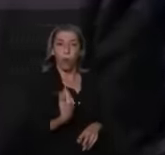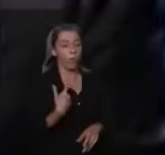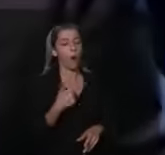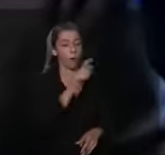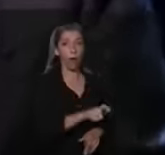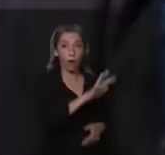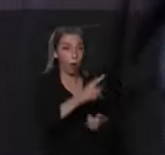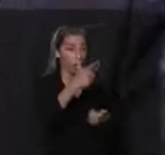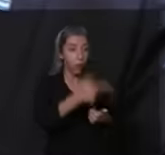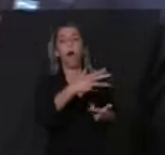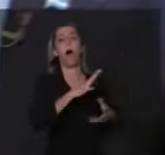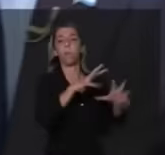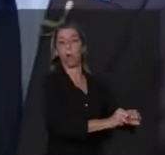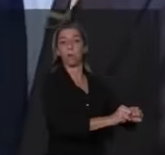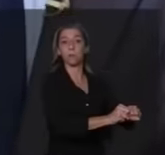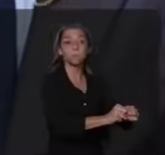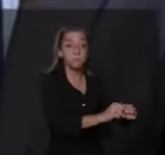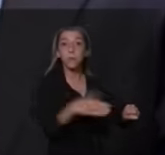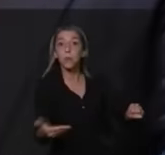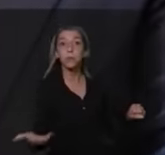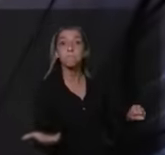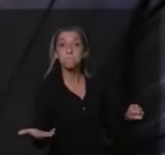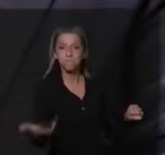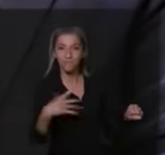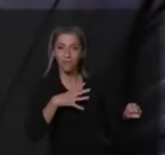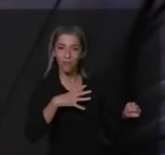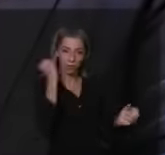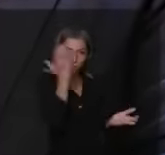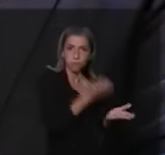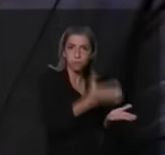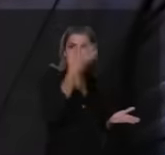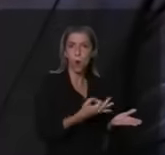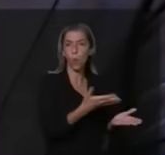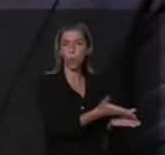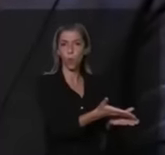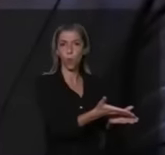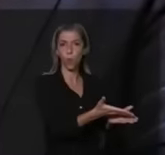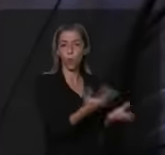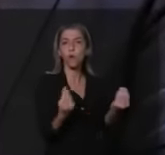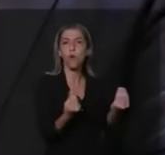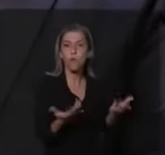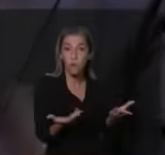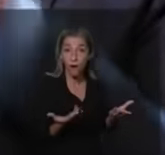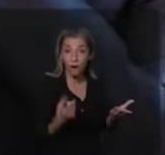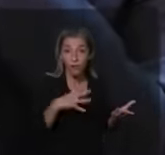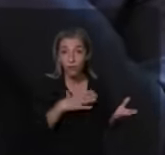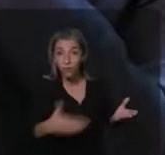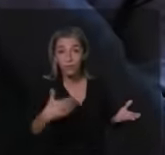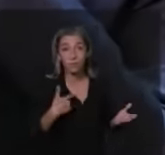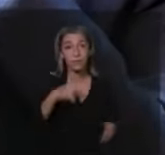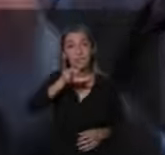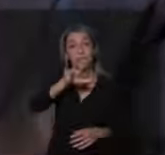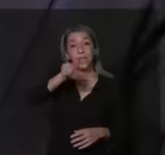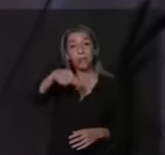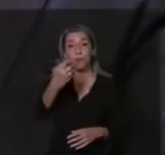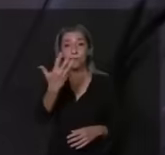rol fundamental el tema de las penas y cómo se ejecutan las penas en los hechos. De hecho, solamente el